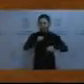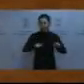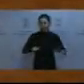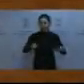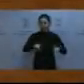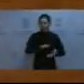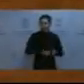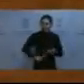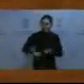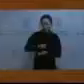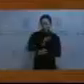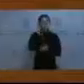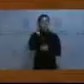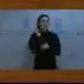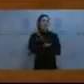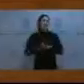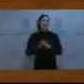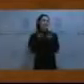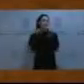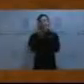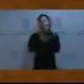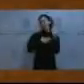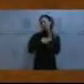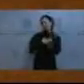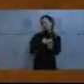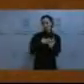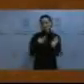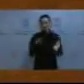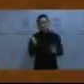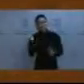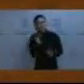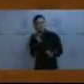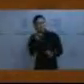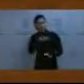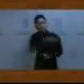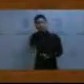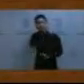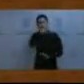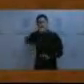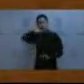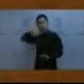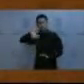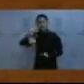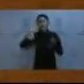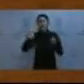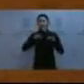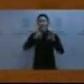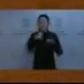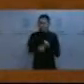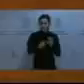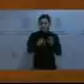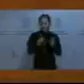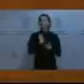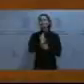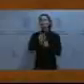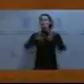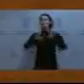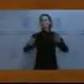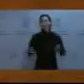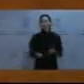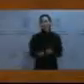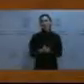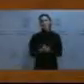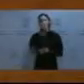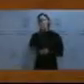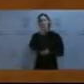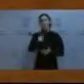enredar y no a salvar a la patria venimos denunciando mucho tiempo. Los que representan a las Asturias que madruga, quizás por aquellos